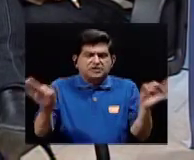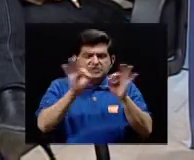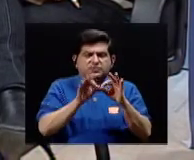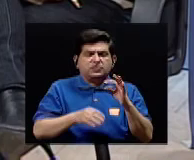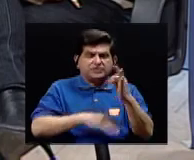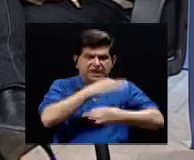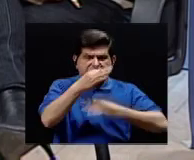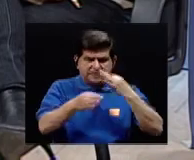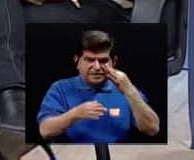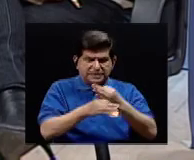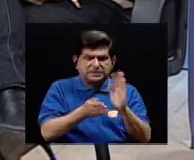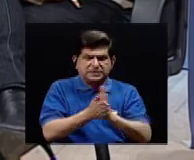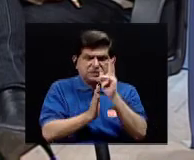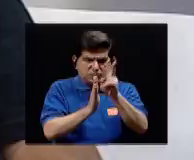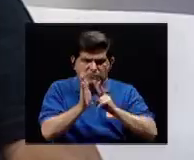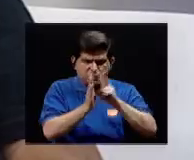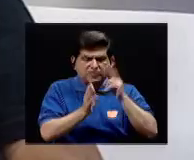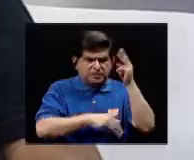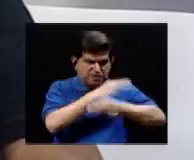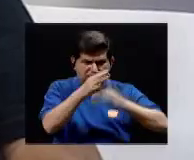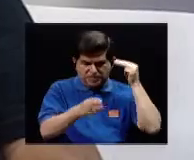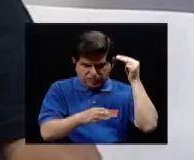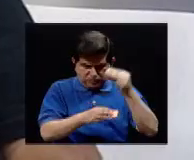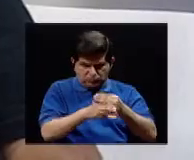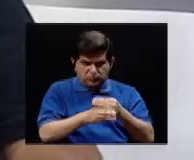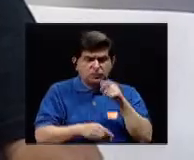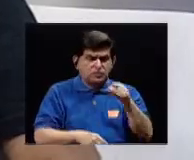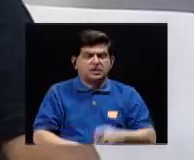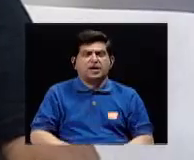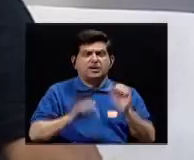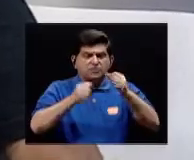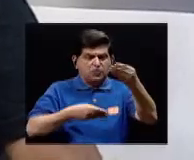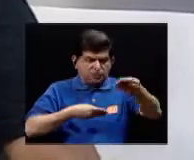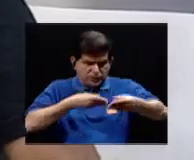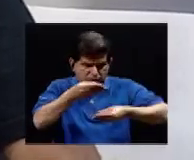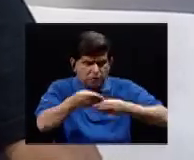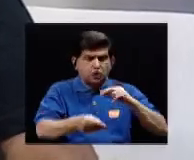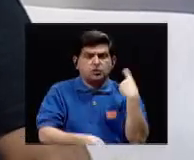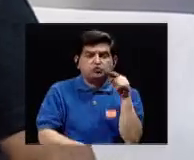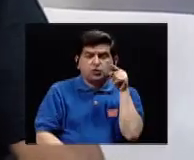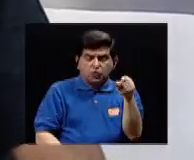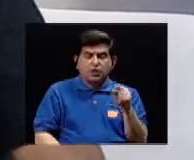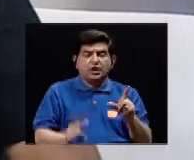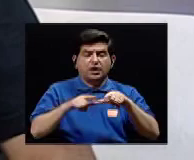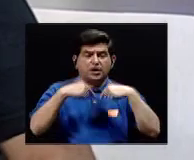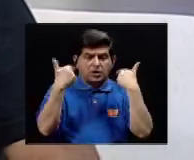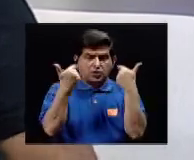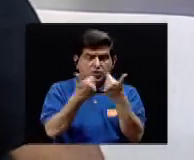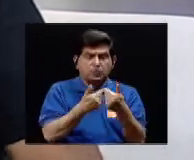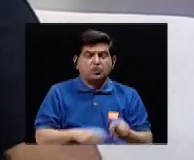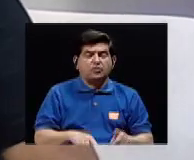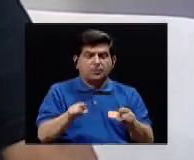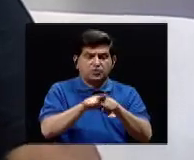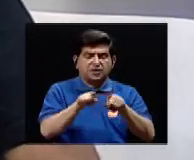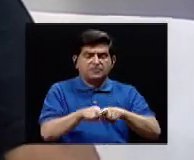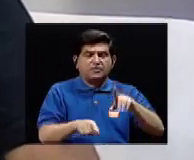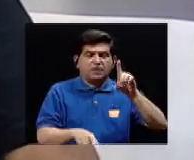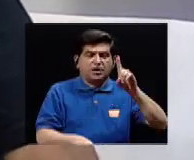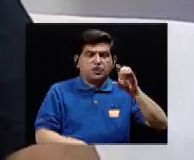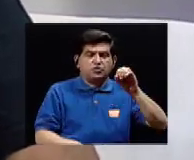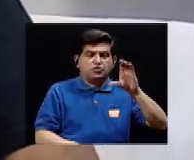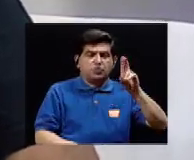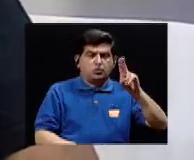documental en el mundo. Y él tuvo la oportunidad de devolvernos, y no solo él, sino un grupo, el grupo de docus, que